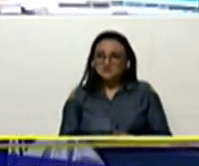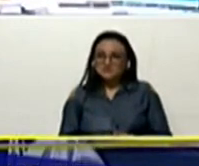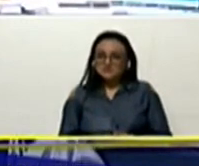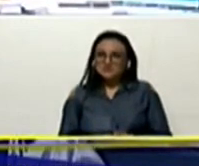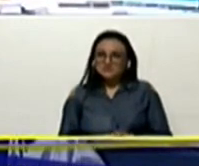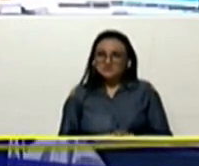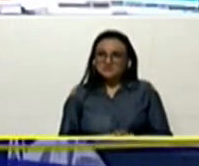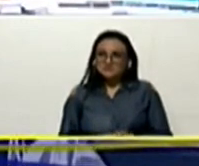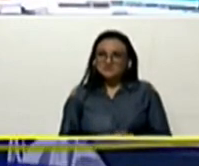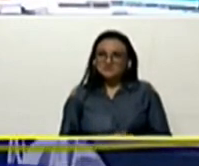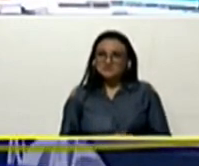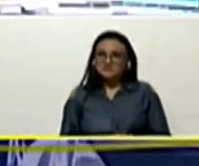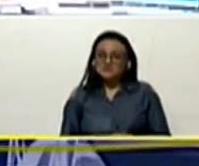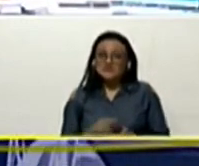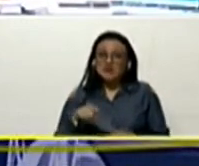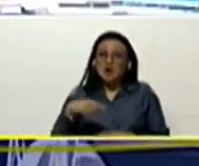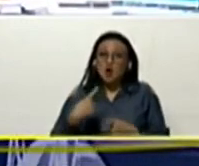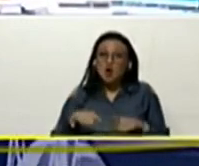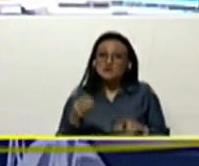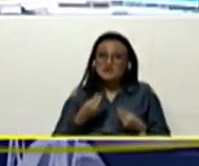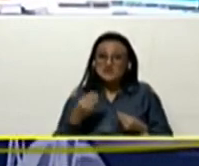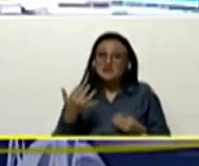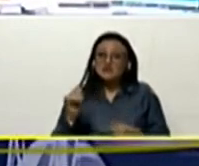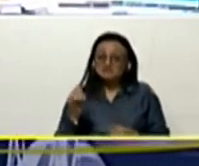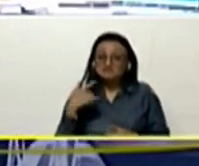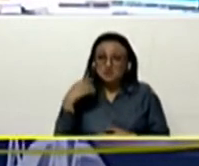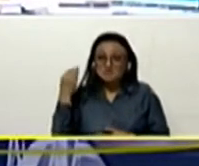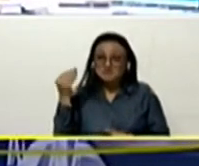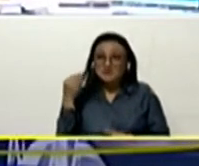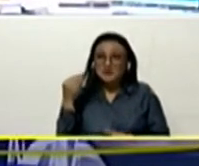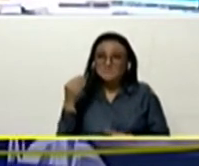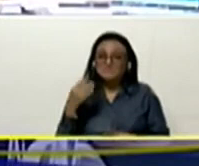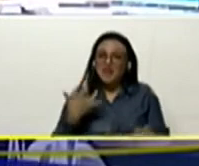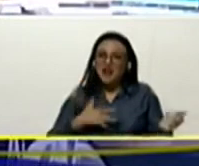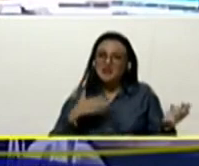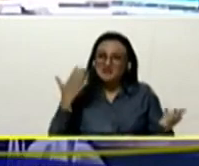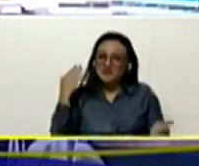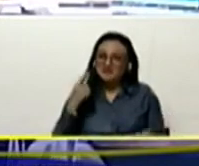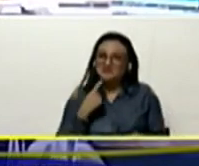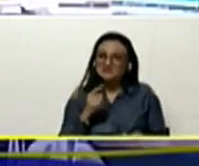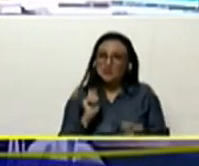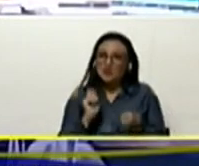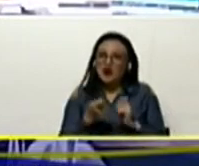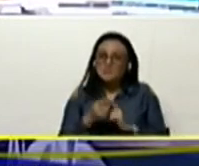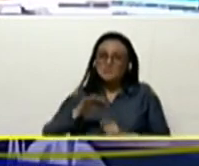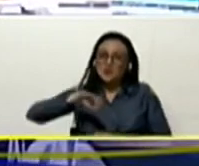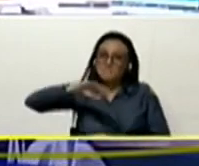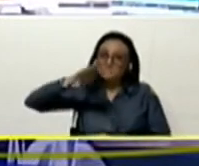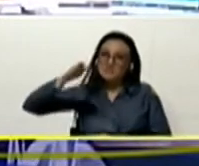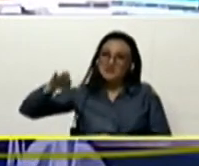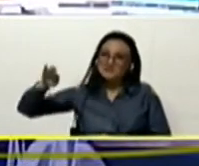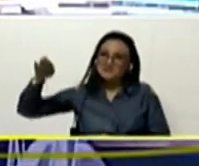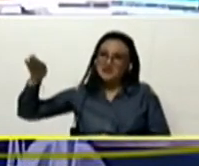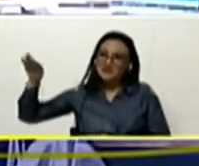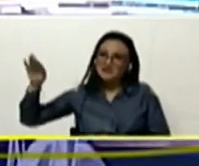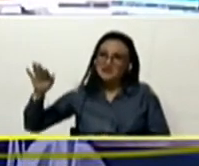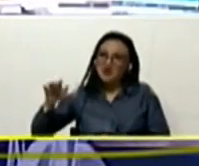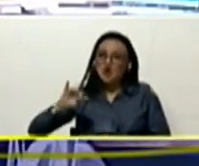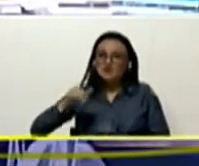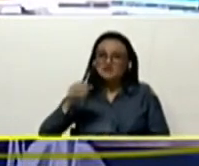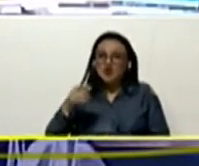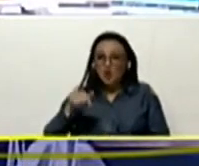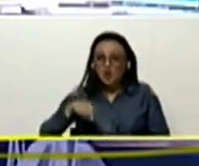Como la otra vida existe, como decía Ali Primera, es un cambio de paisaje. José Vicente está